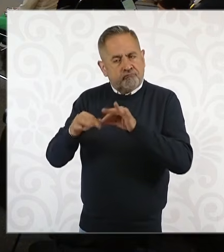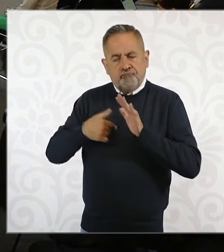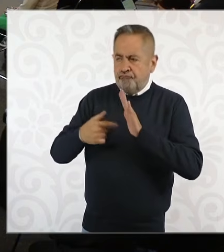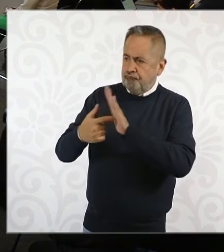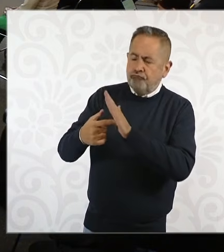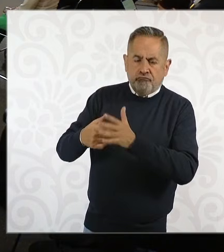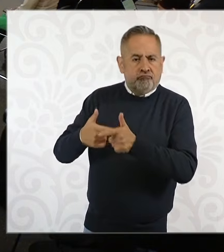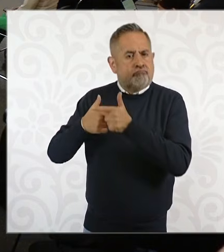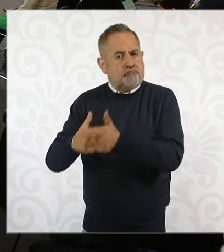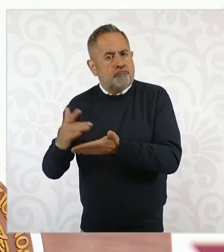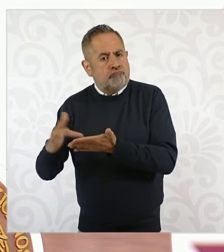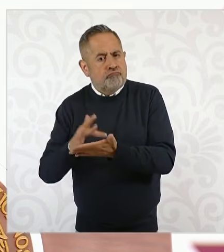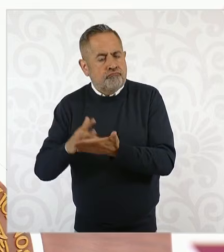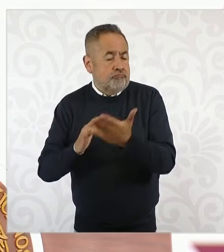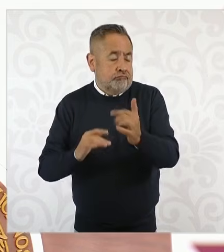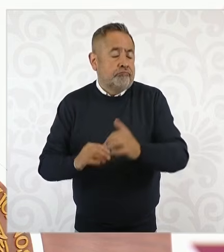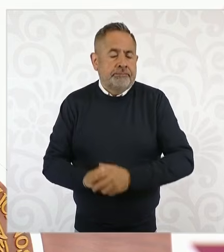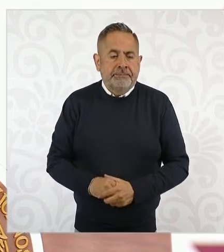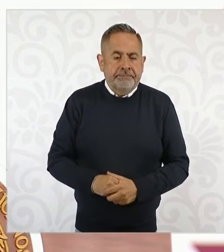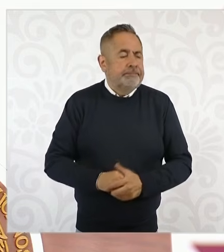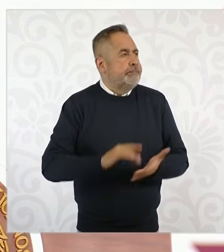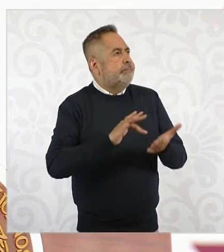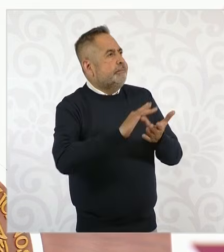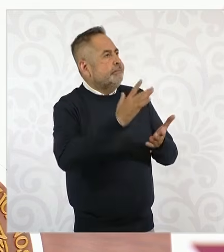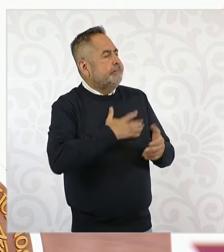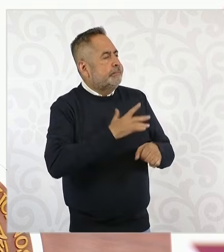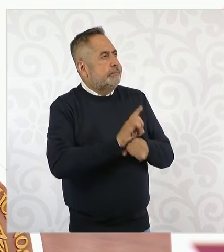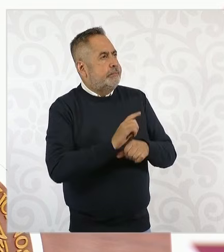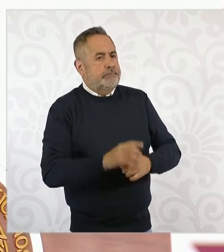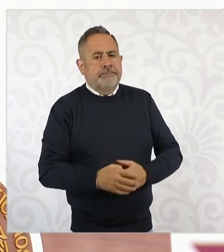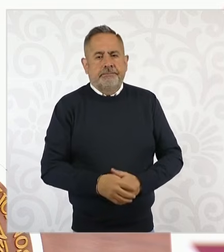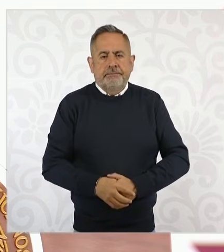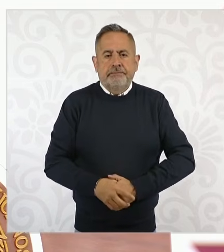día. Bueno, vamos de este lado.